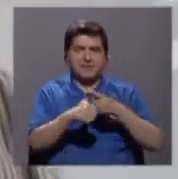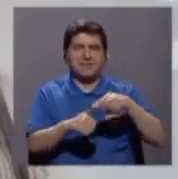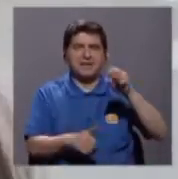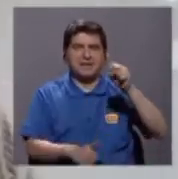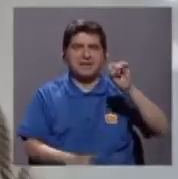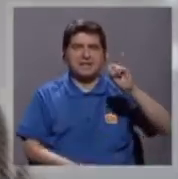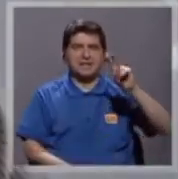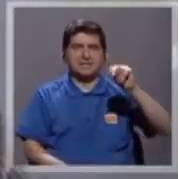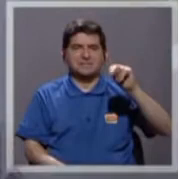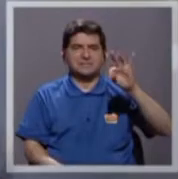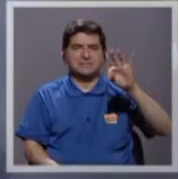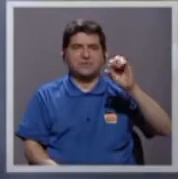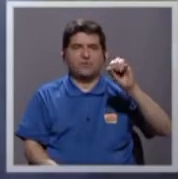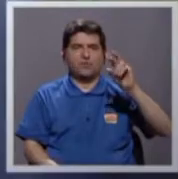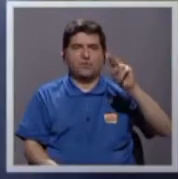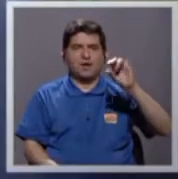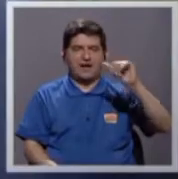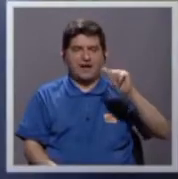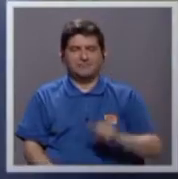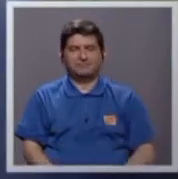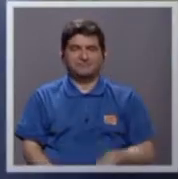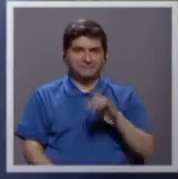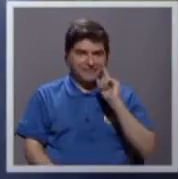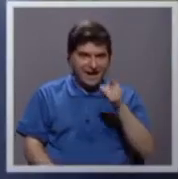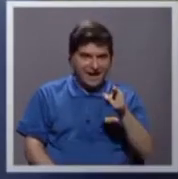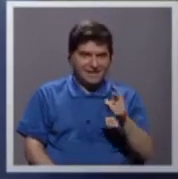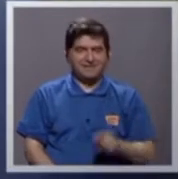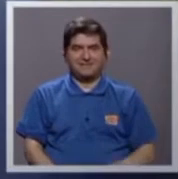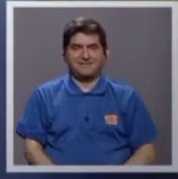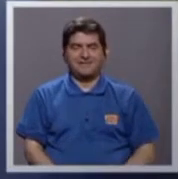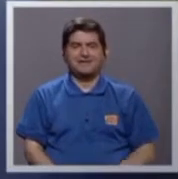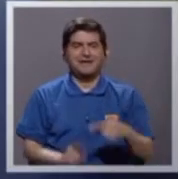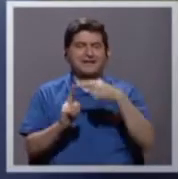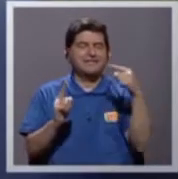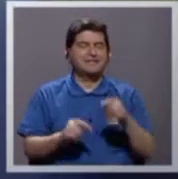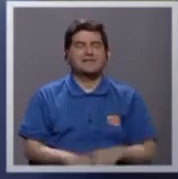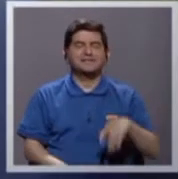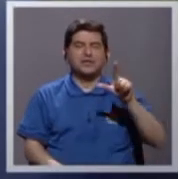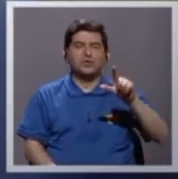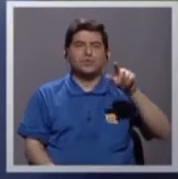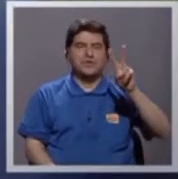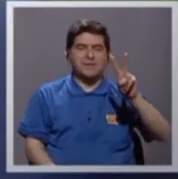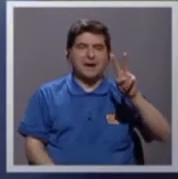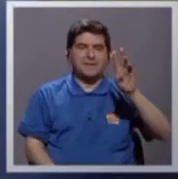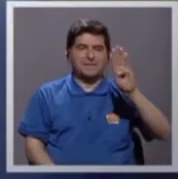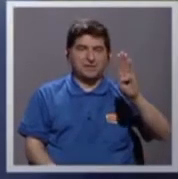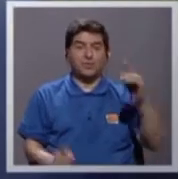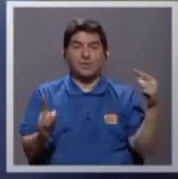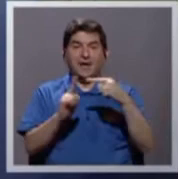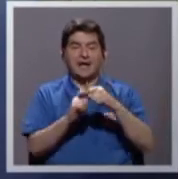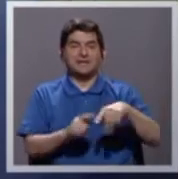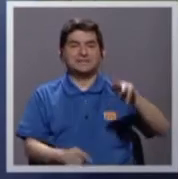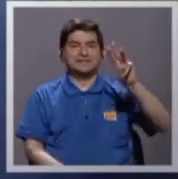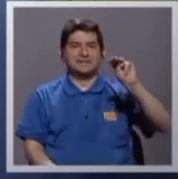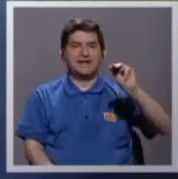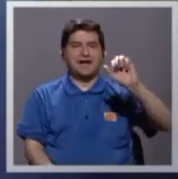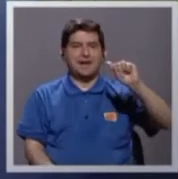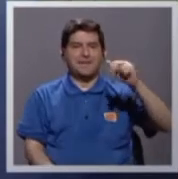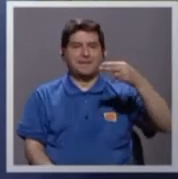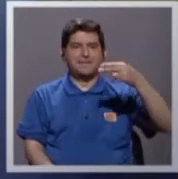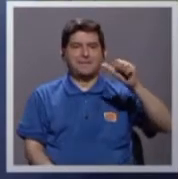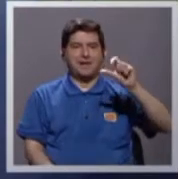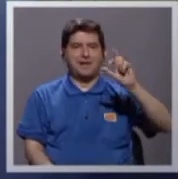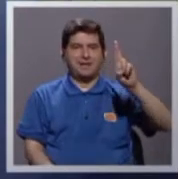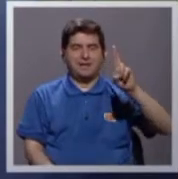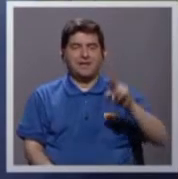sinfonía. Entonces ahí ves que desde Beethoven hasta Mahler, que son casi 100 años después,